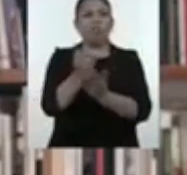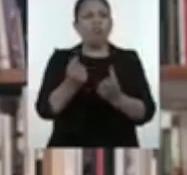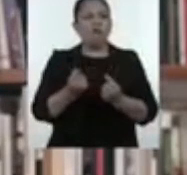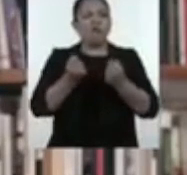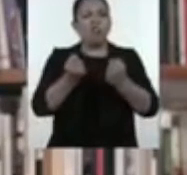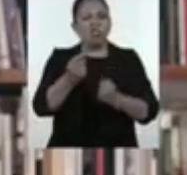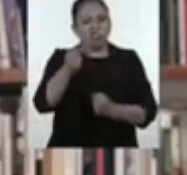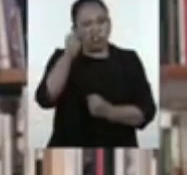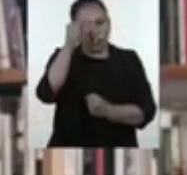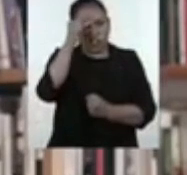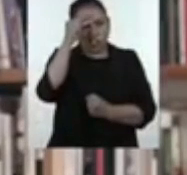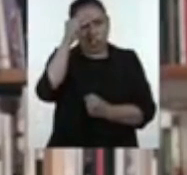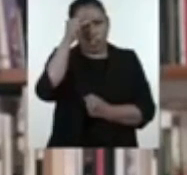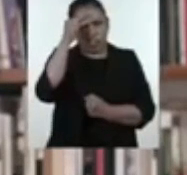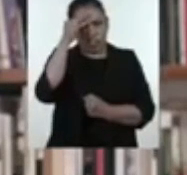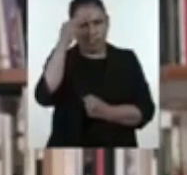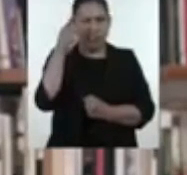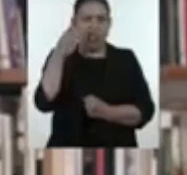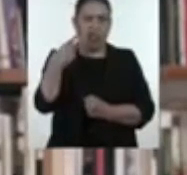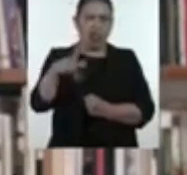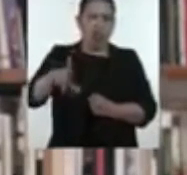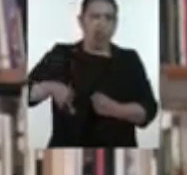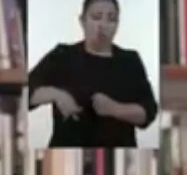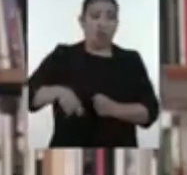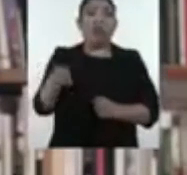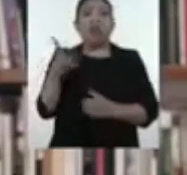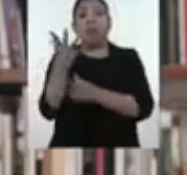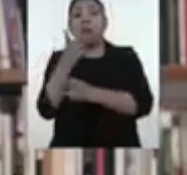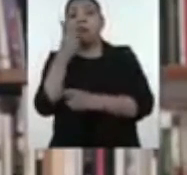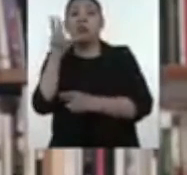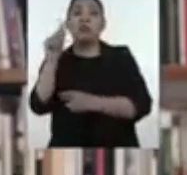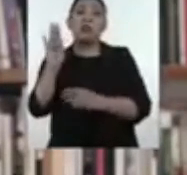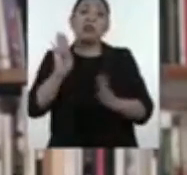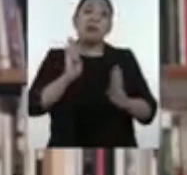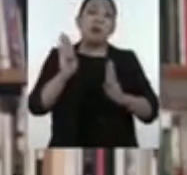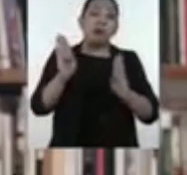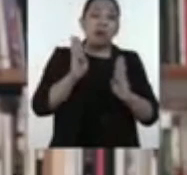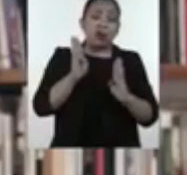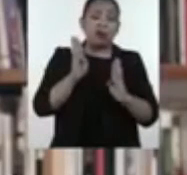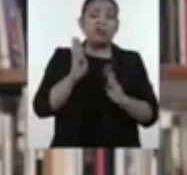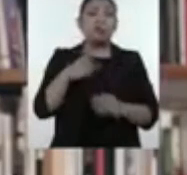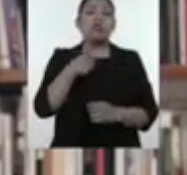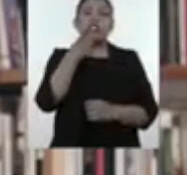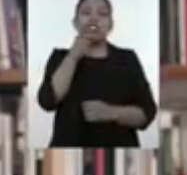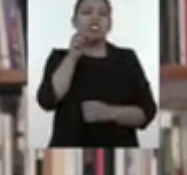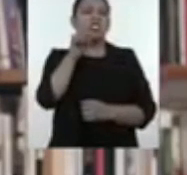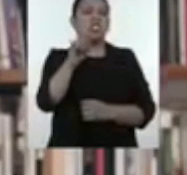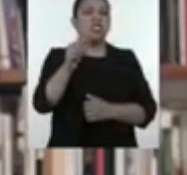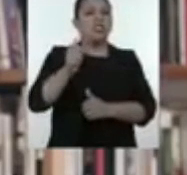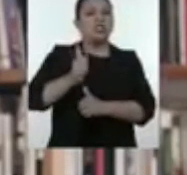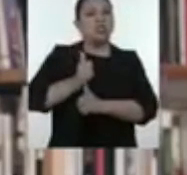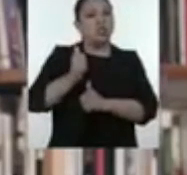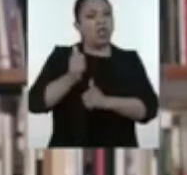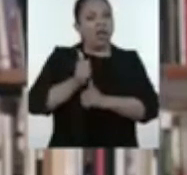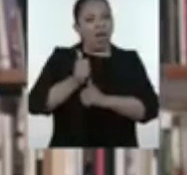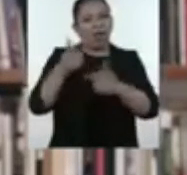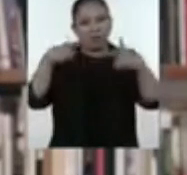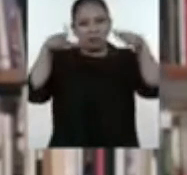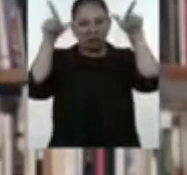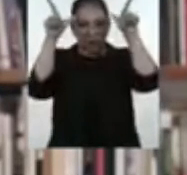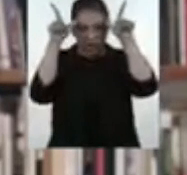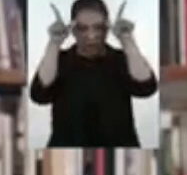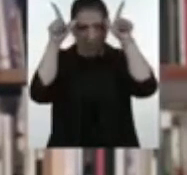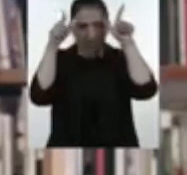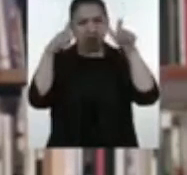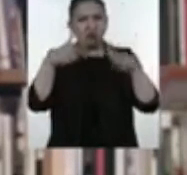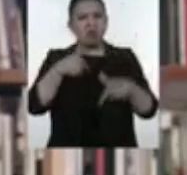liderazgo internacional y fortalecer su participación en América Latina. Zavala se muestra a favor de asumir una posición clara en defensa de